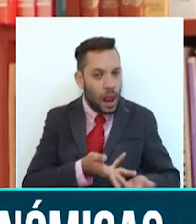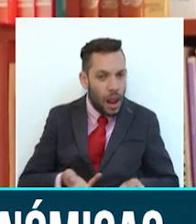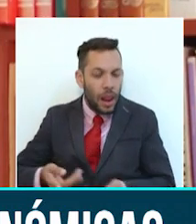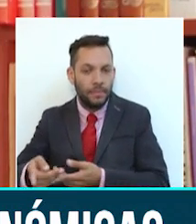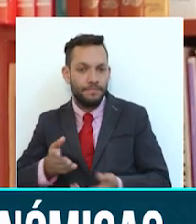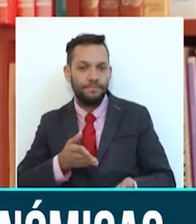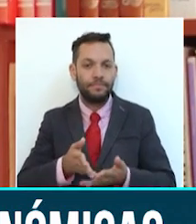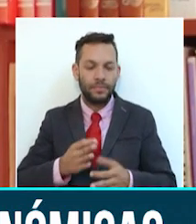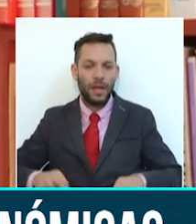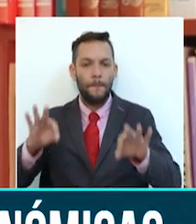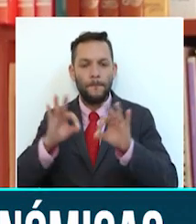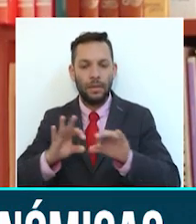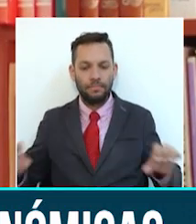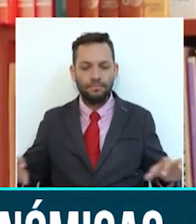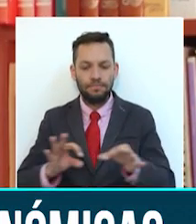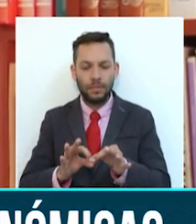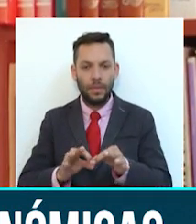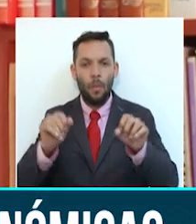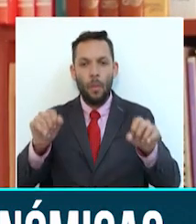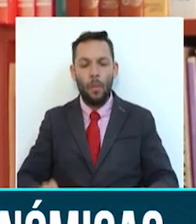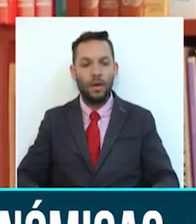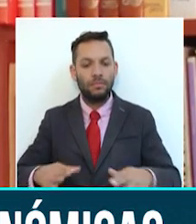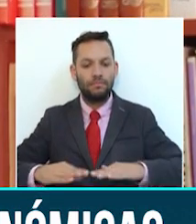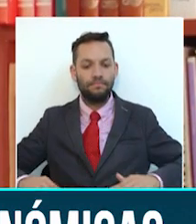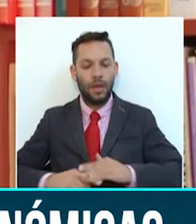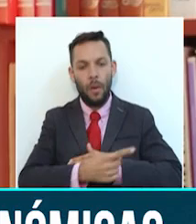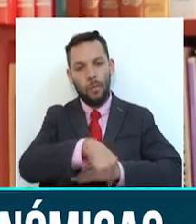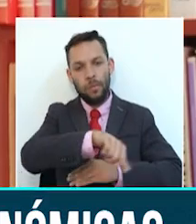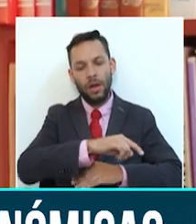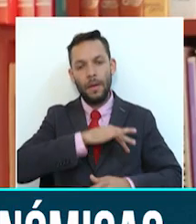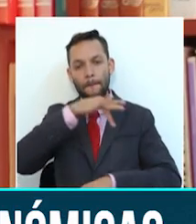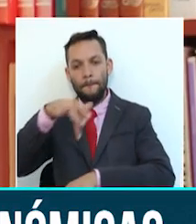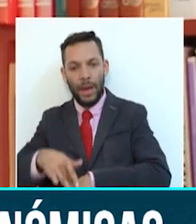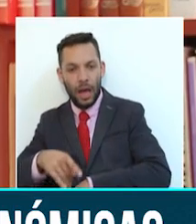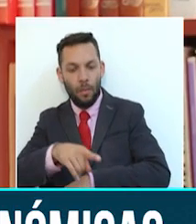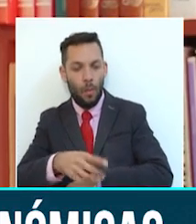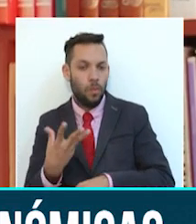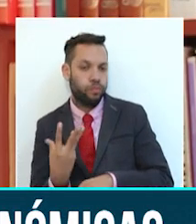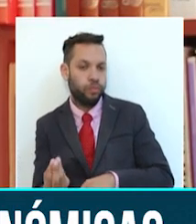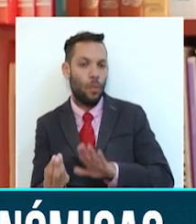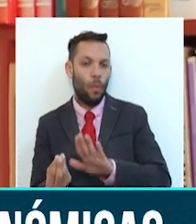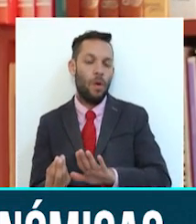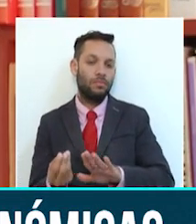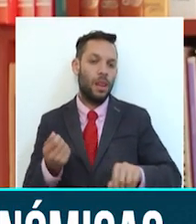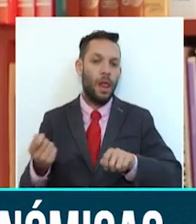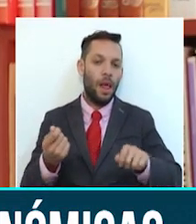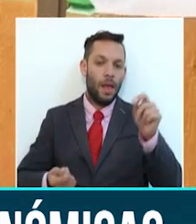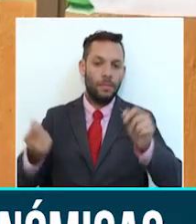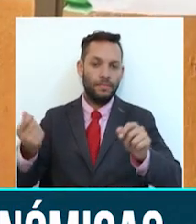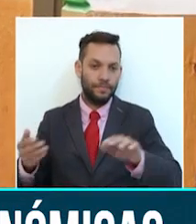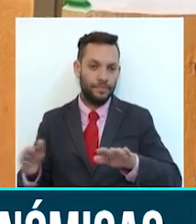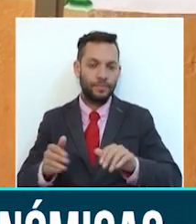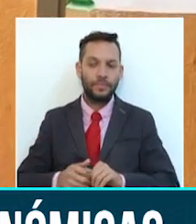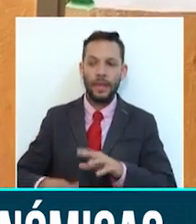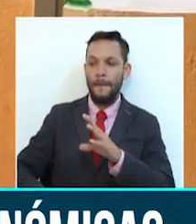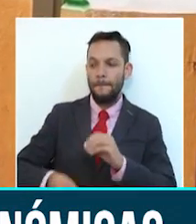vías deben de estar despejadas y sobre todo los sitios donde deben acudir los consumidores en general.